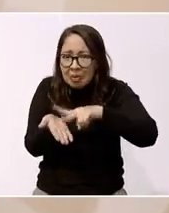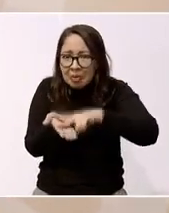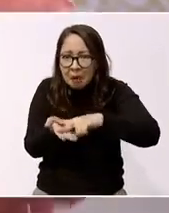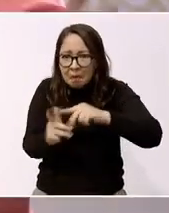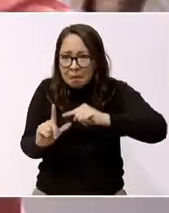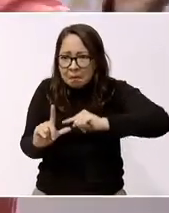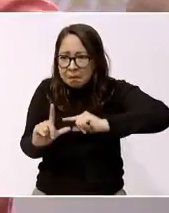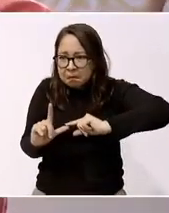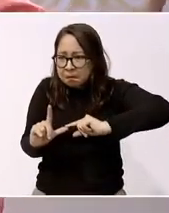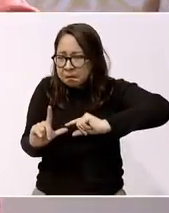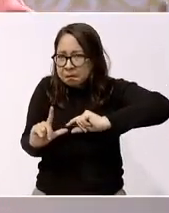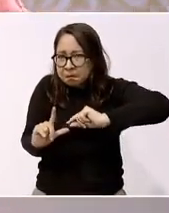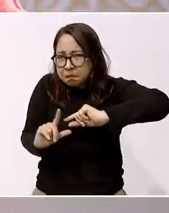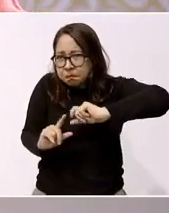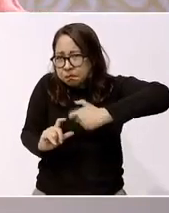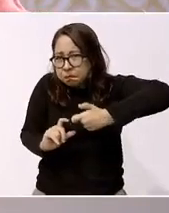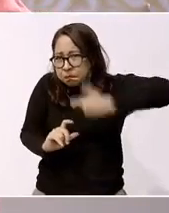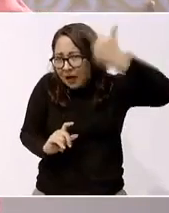Pues